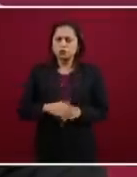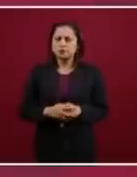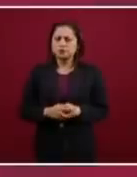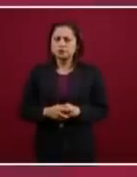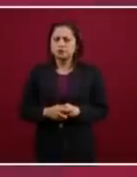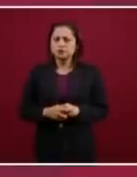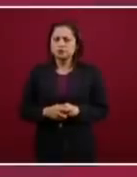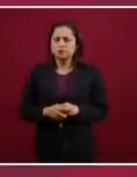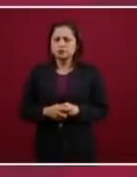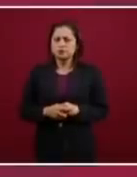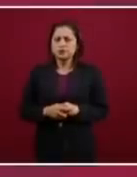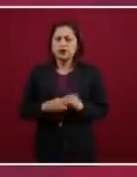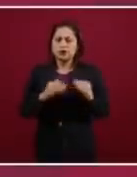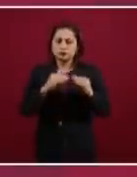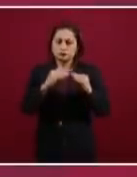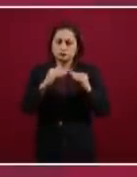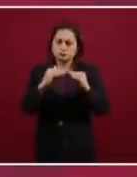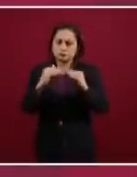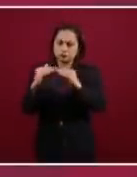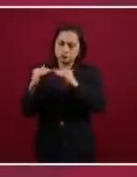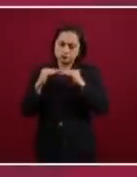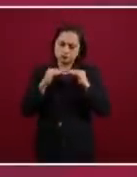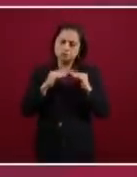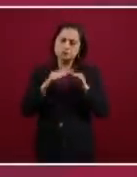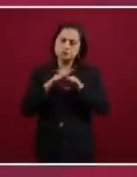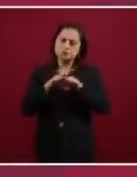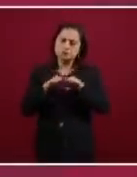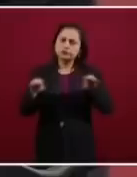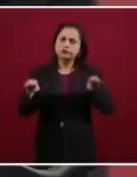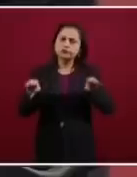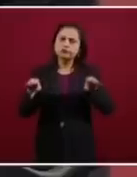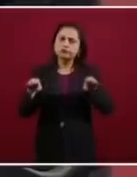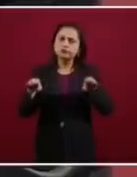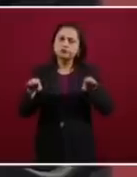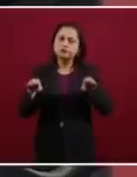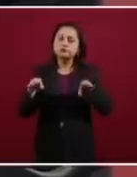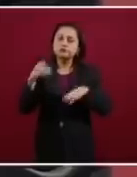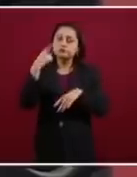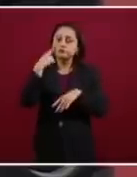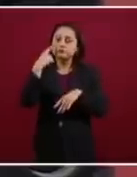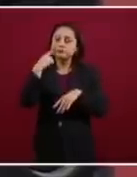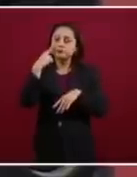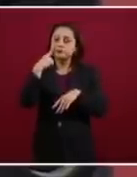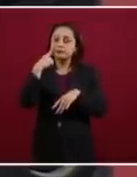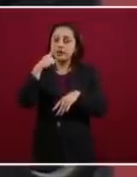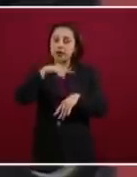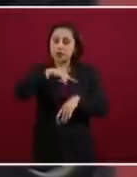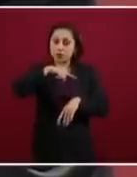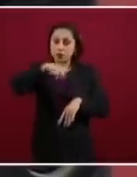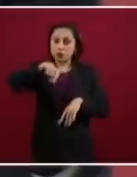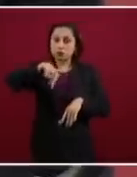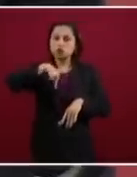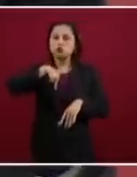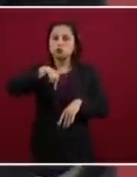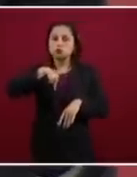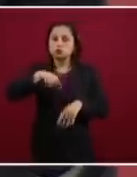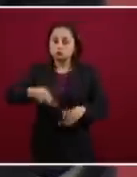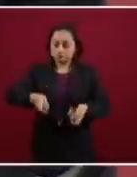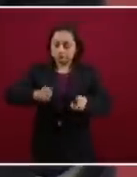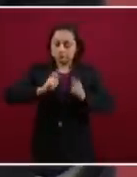no es es una responsabilidad que nosotros asumimos